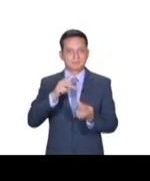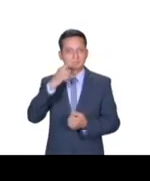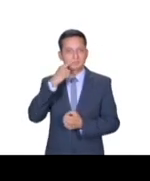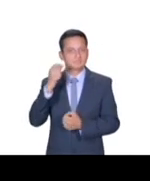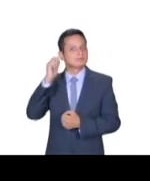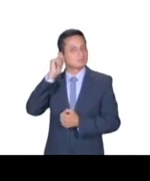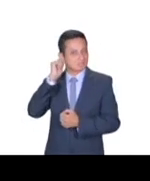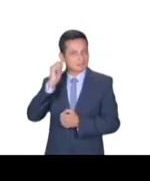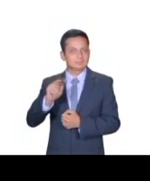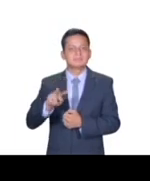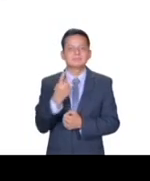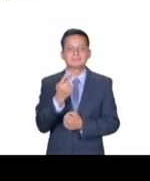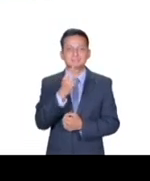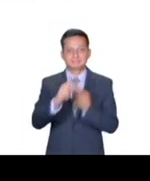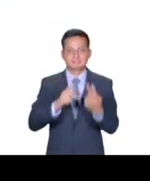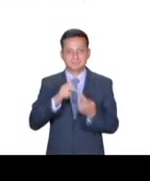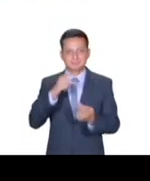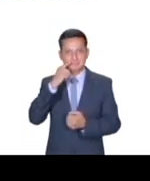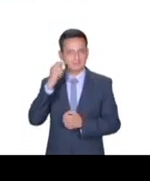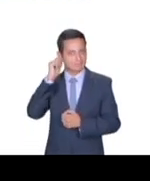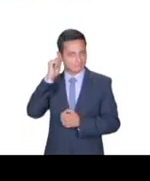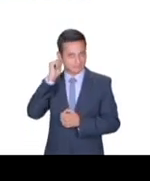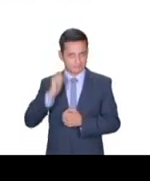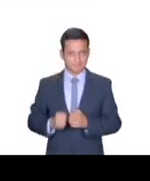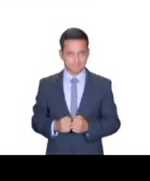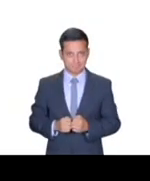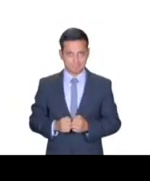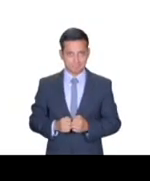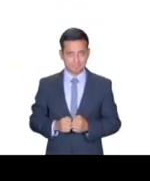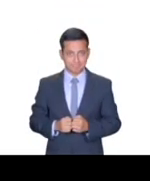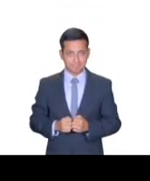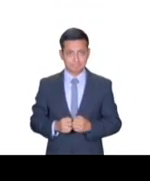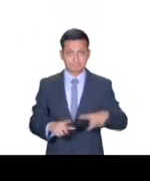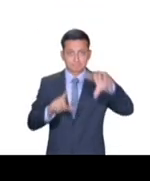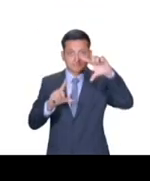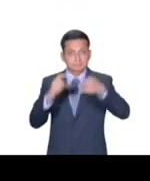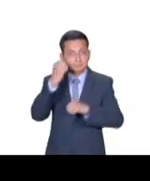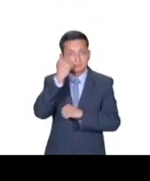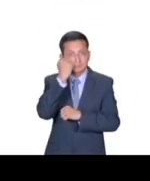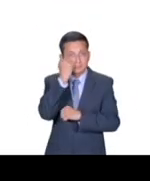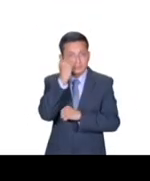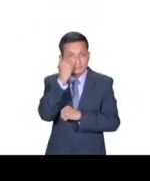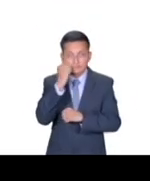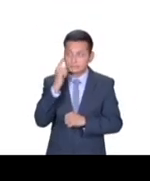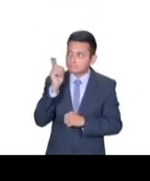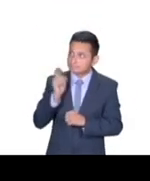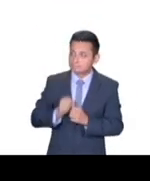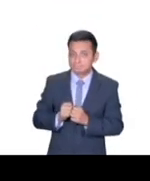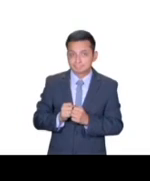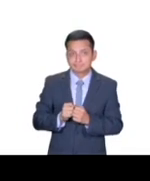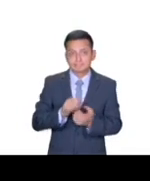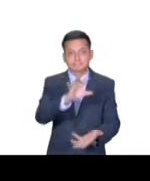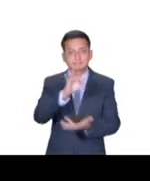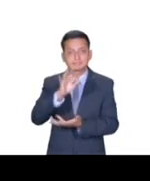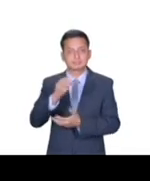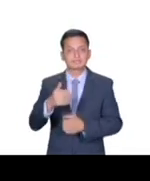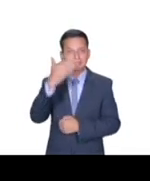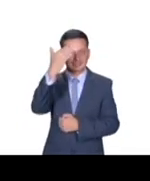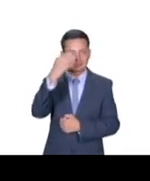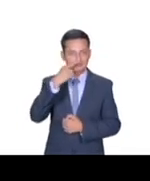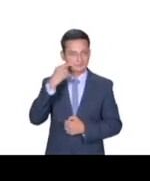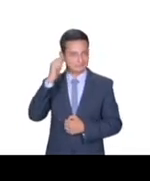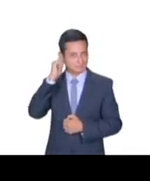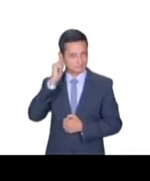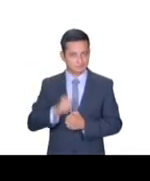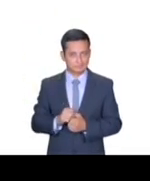prefectas o prefectos con sus viceprefectas o viceprefectos. Papeleta morada, para la elección de alcaldesas o